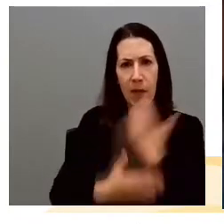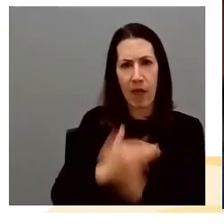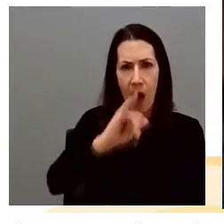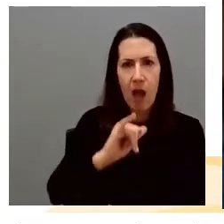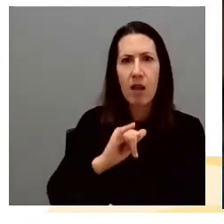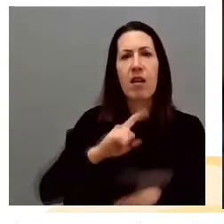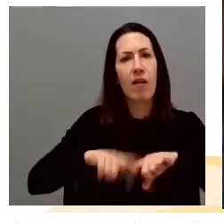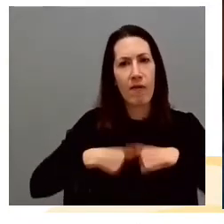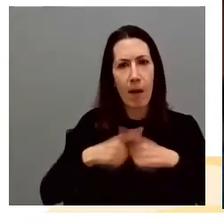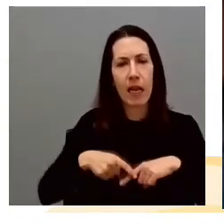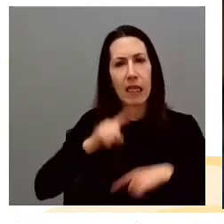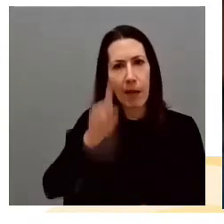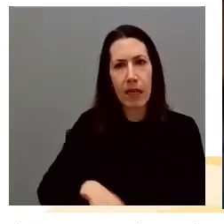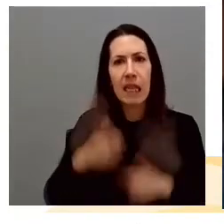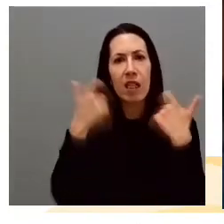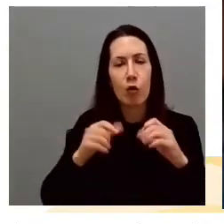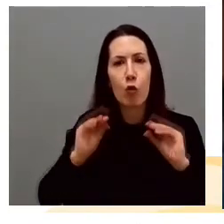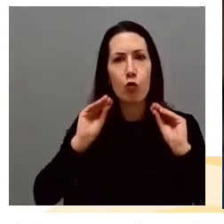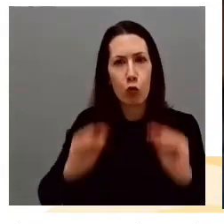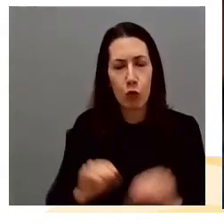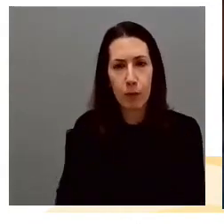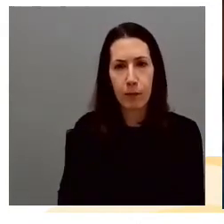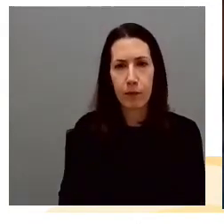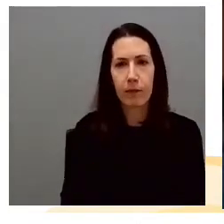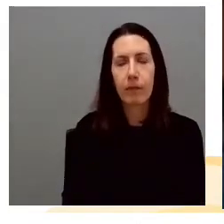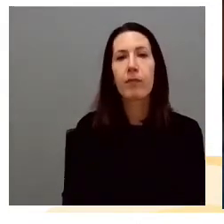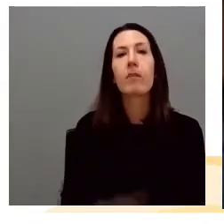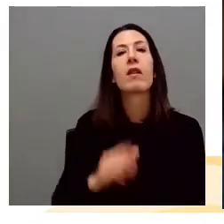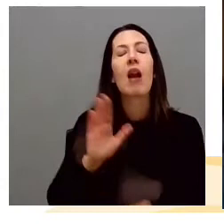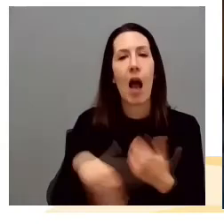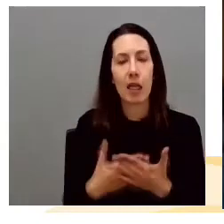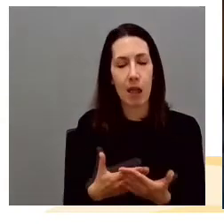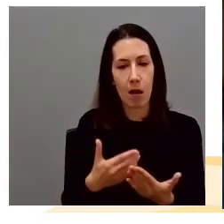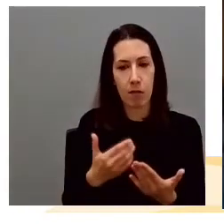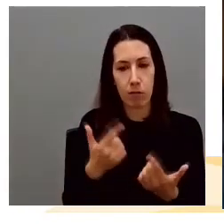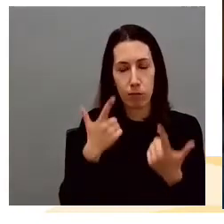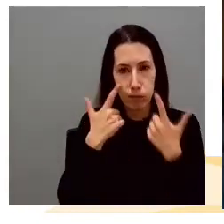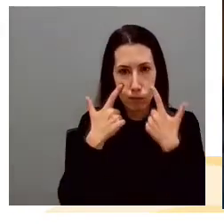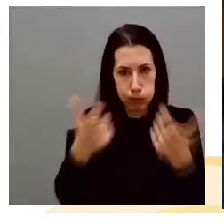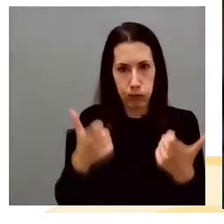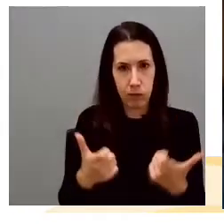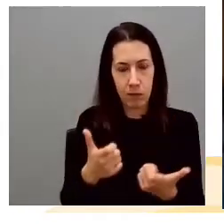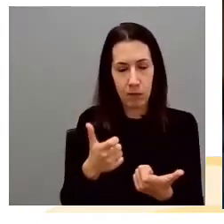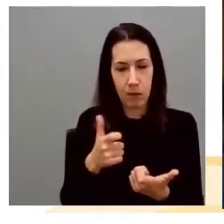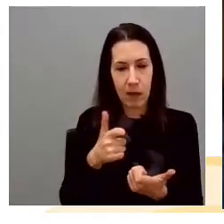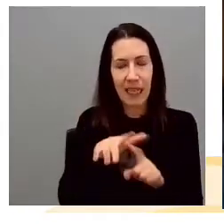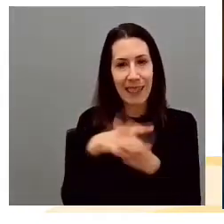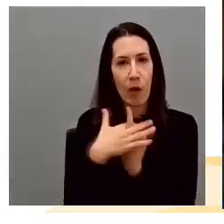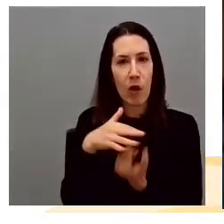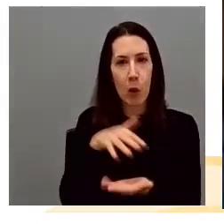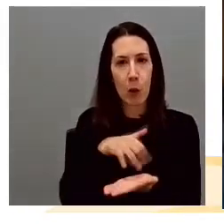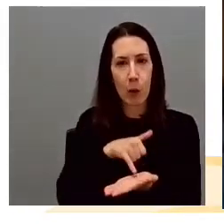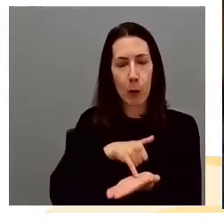su sector. Ha tenido y ha revelado la fragilidad extrema en la que estábamos